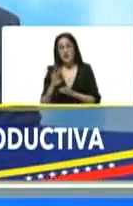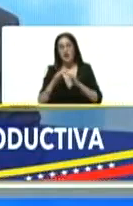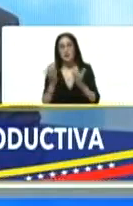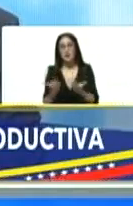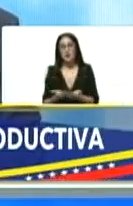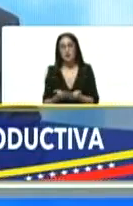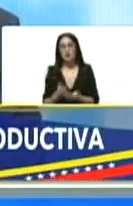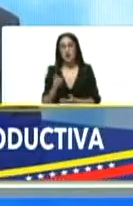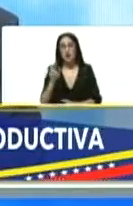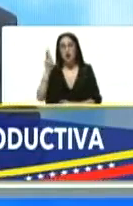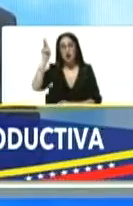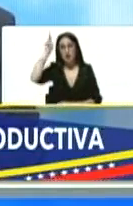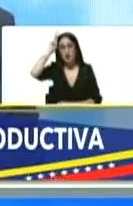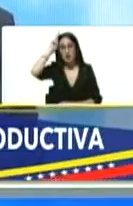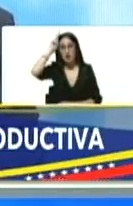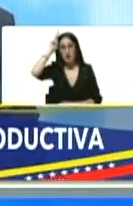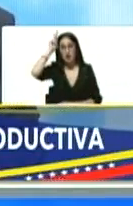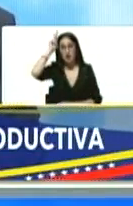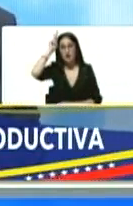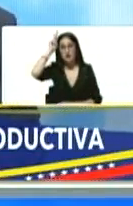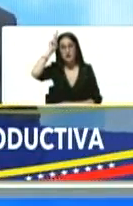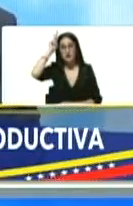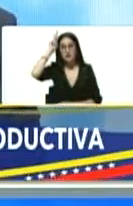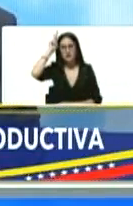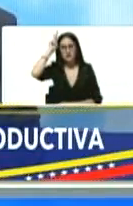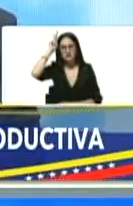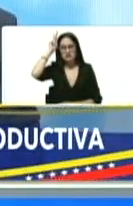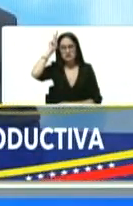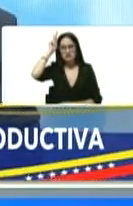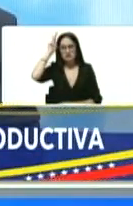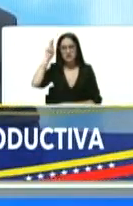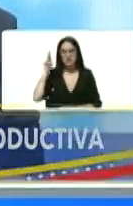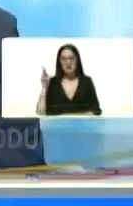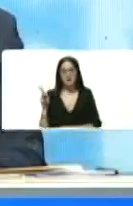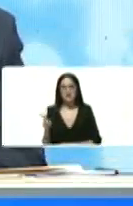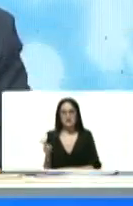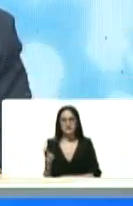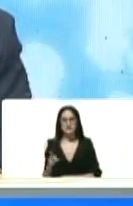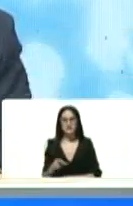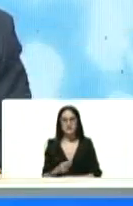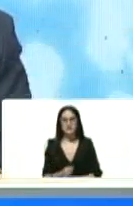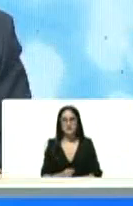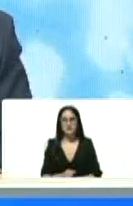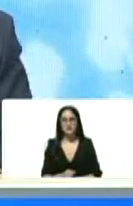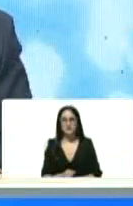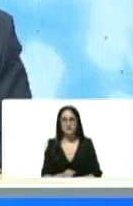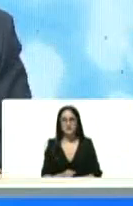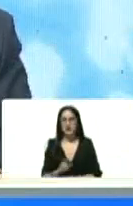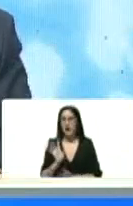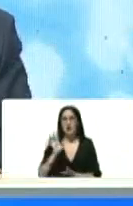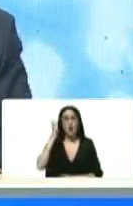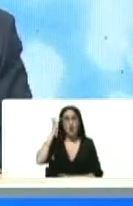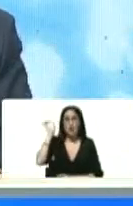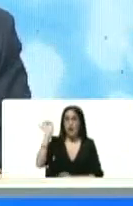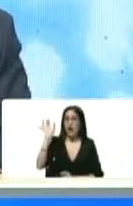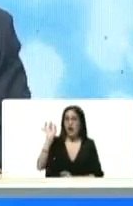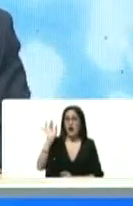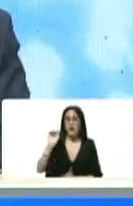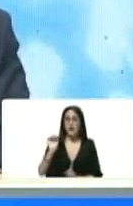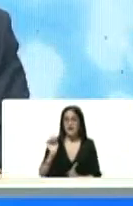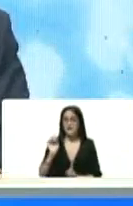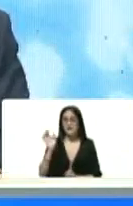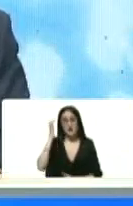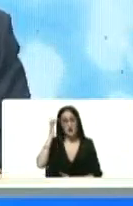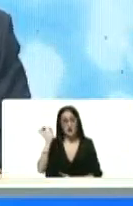Es un ron exquisito, de verdad, no da ratón. El ron venezolano no